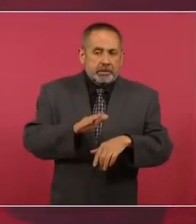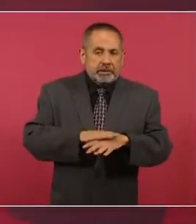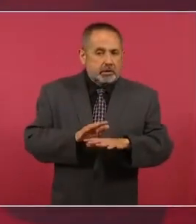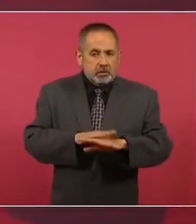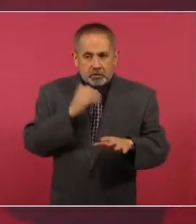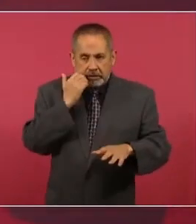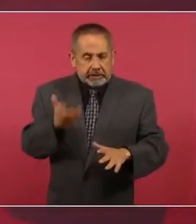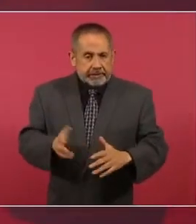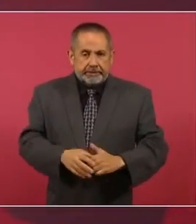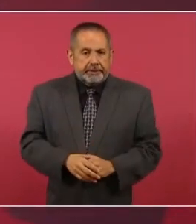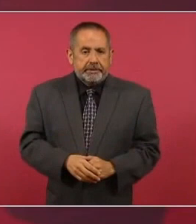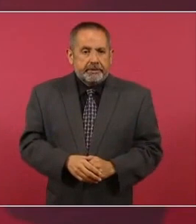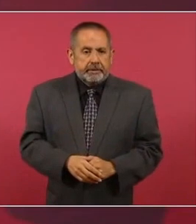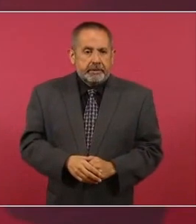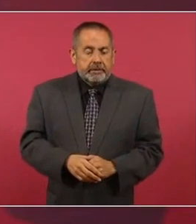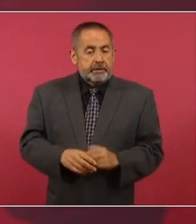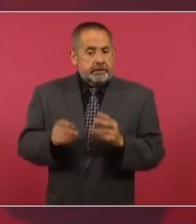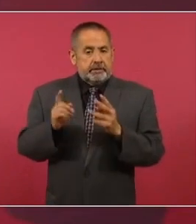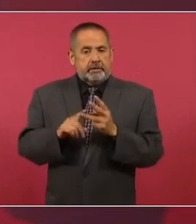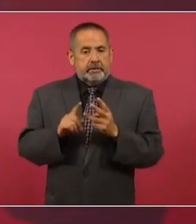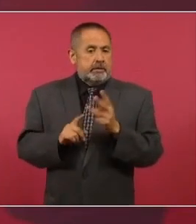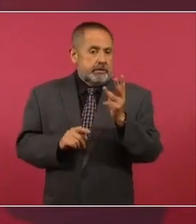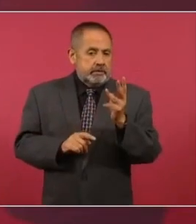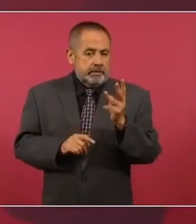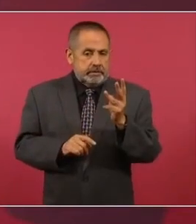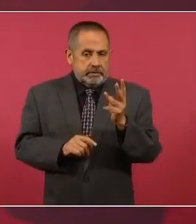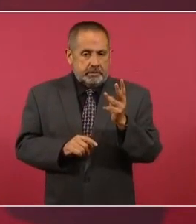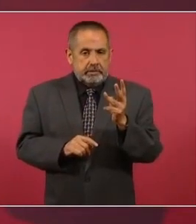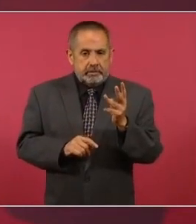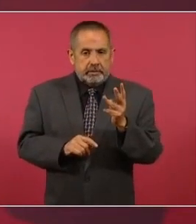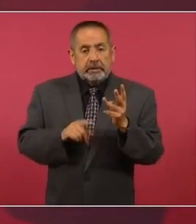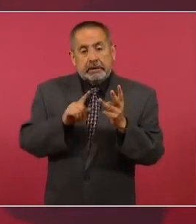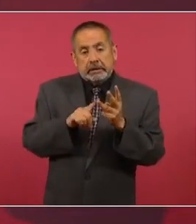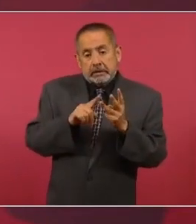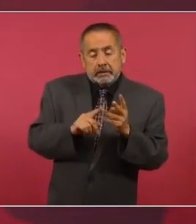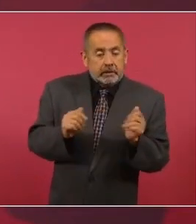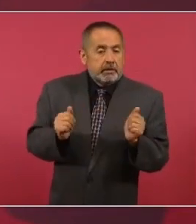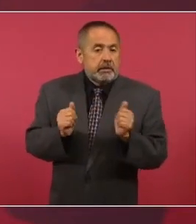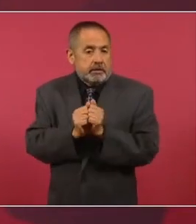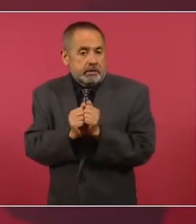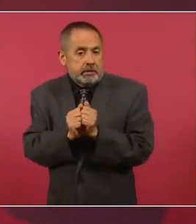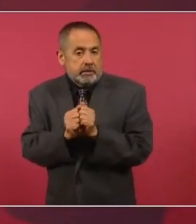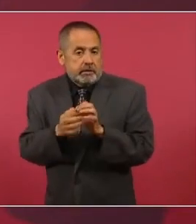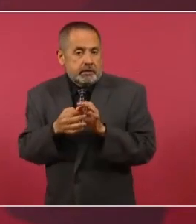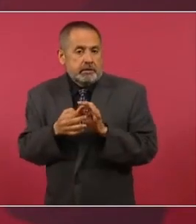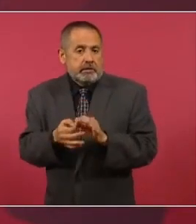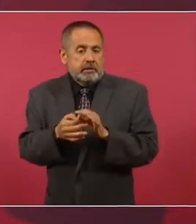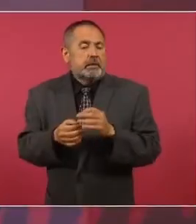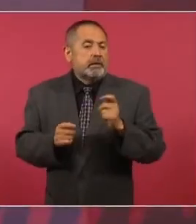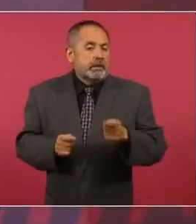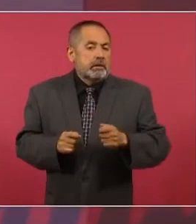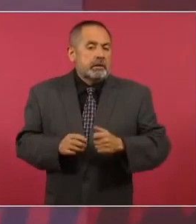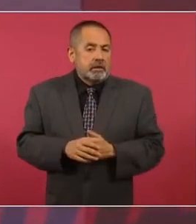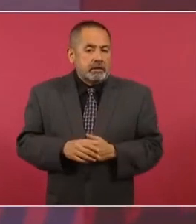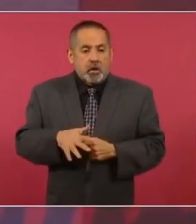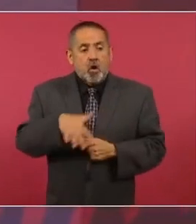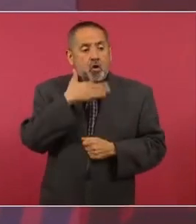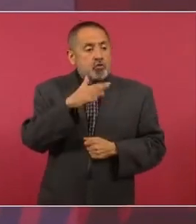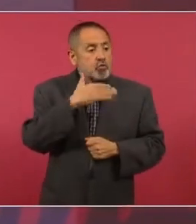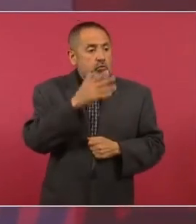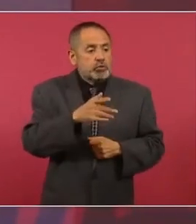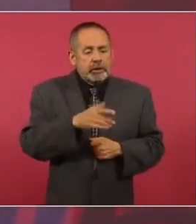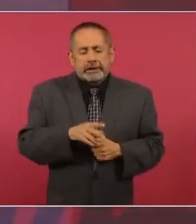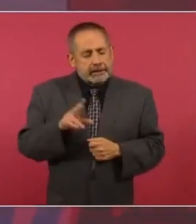Entonces, eso es lo tercero. Claro, esto va acompañado de no permitir la